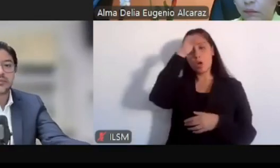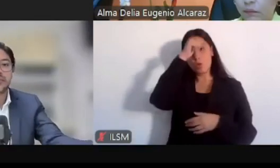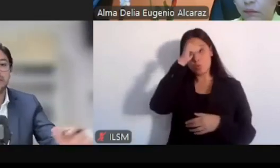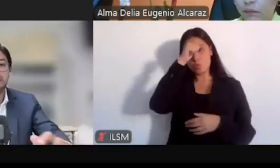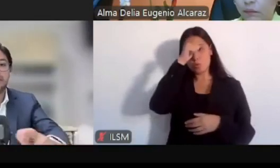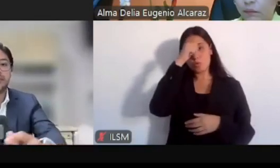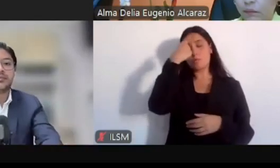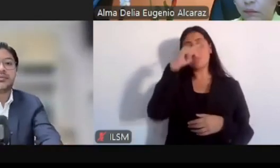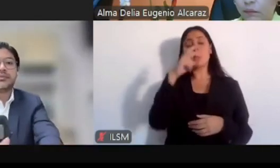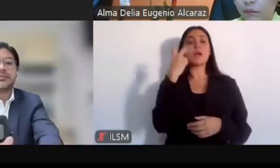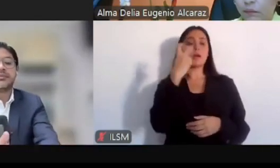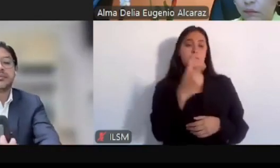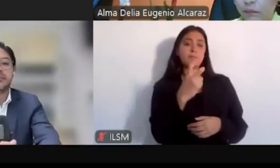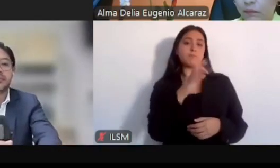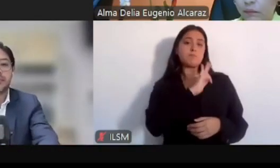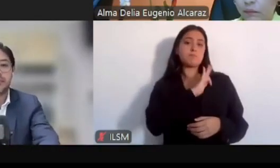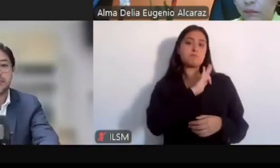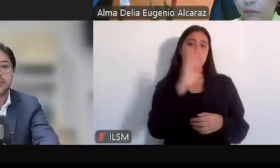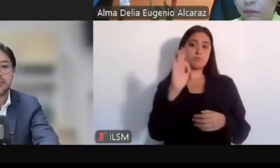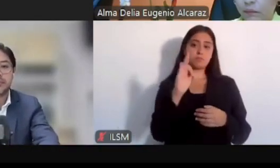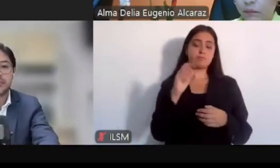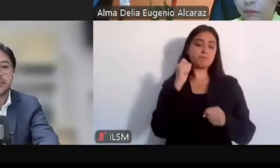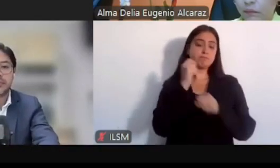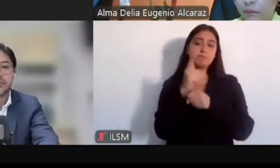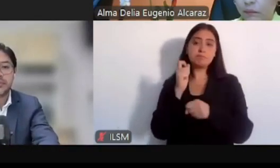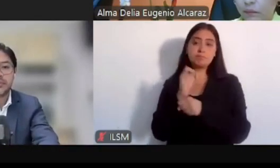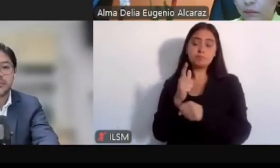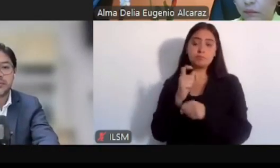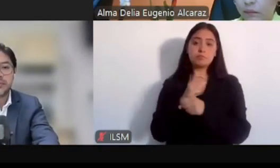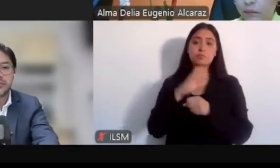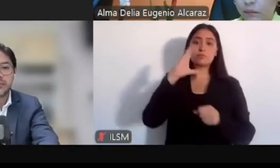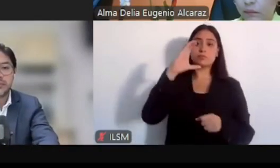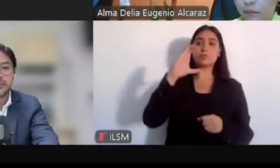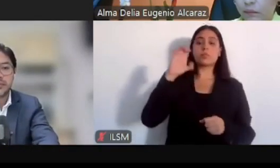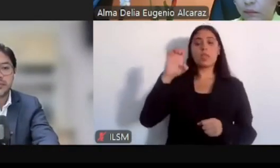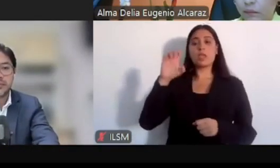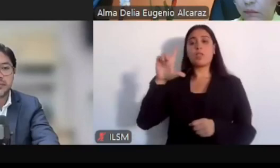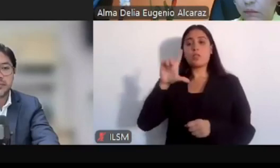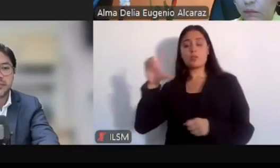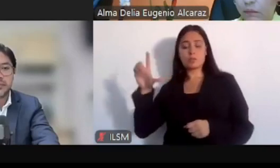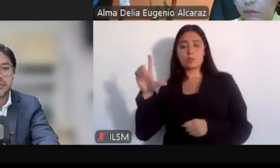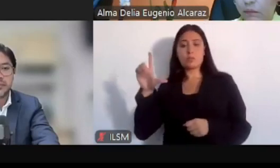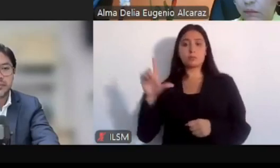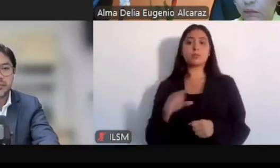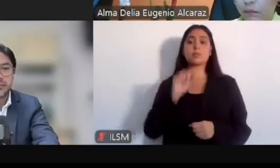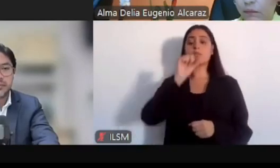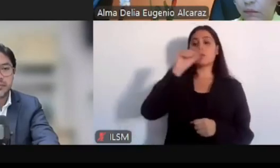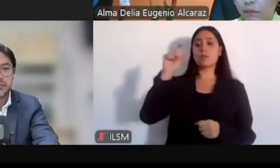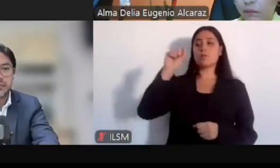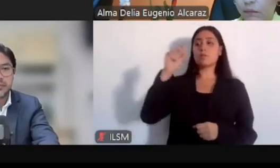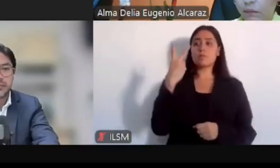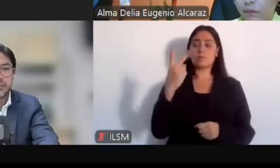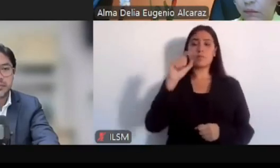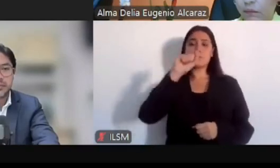relativos a los expedientes identificados con las claves tee dial he dional